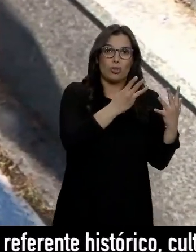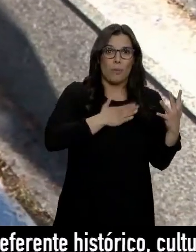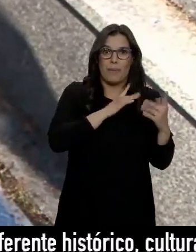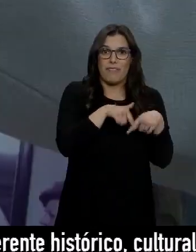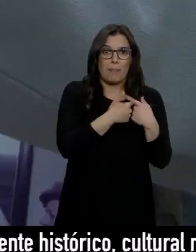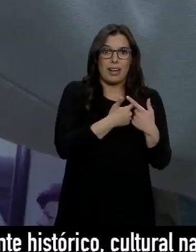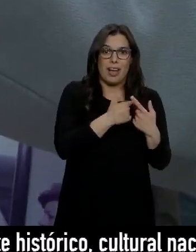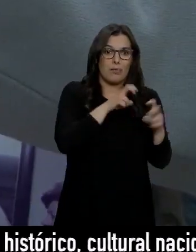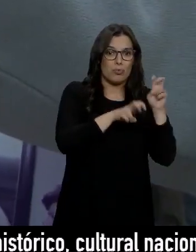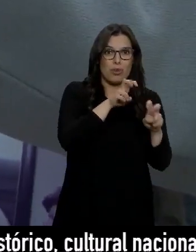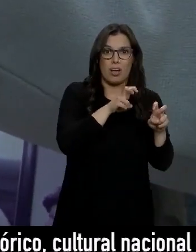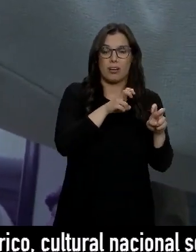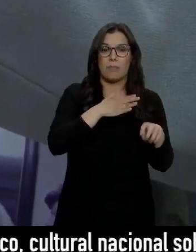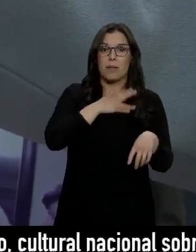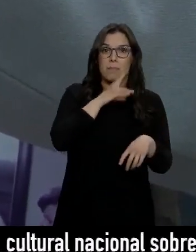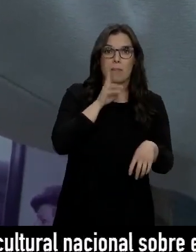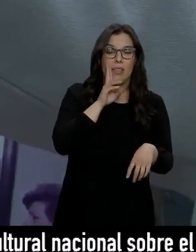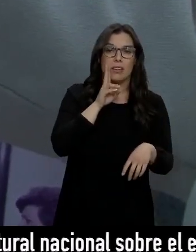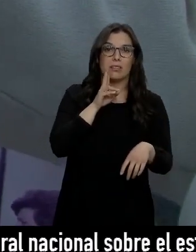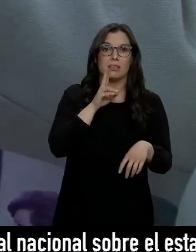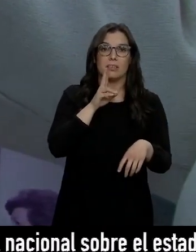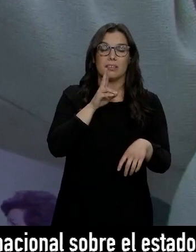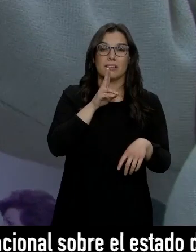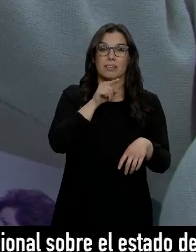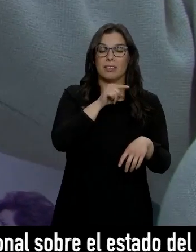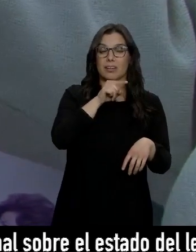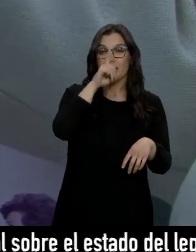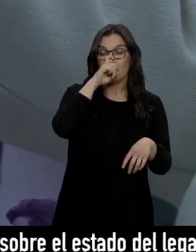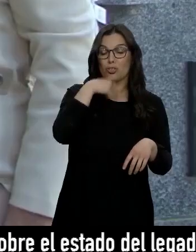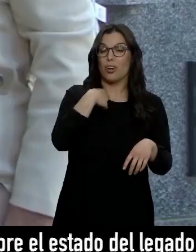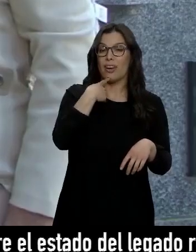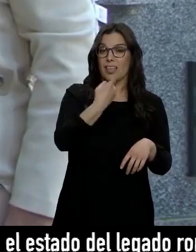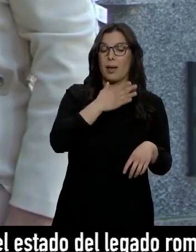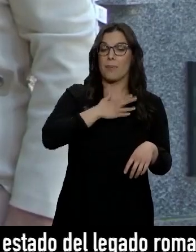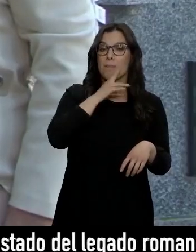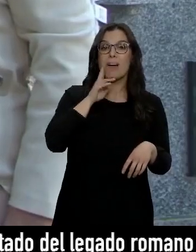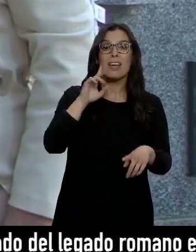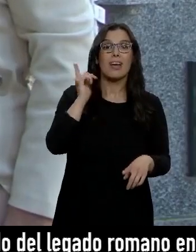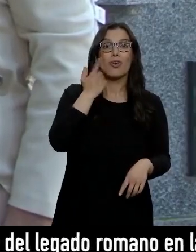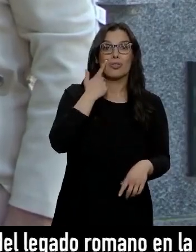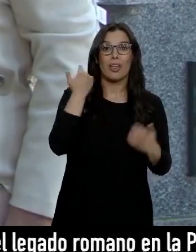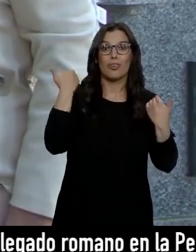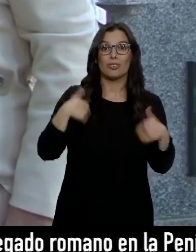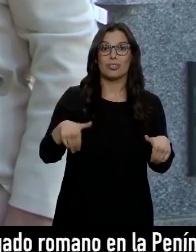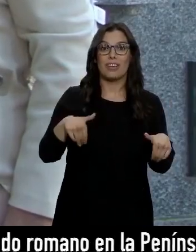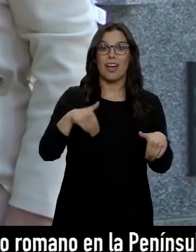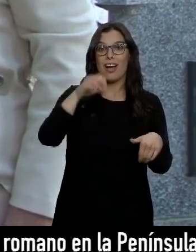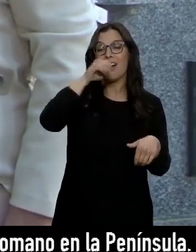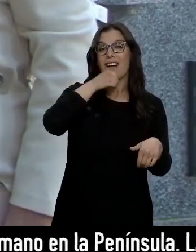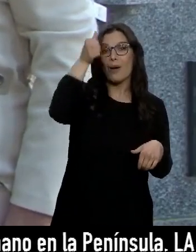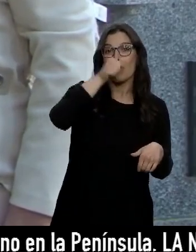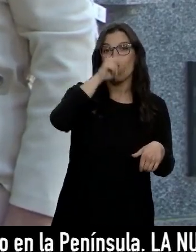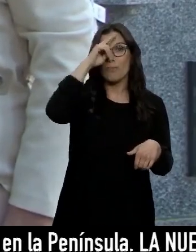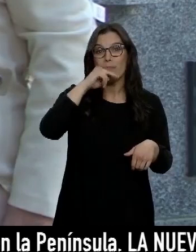míos. Mi madre, recuerdo que cuando la dije, he encontrado ya a abuelo y a mi